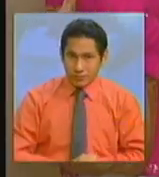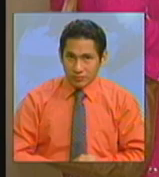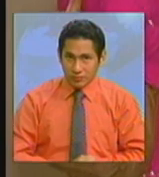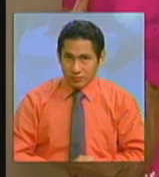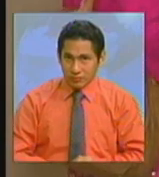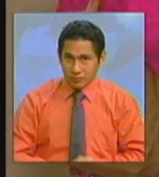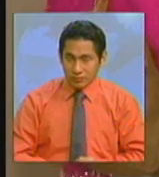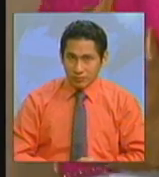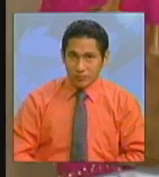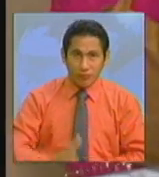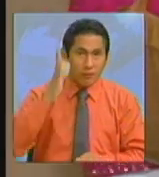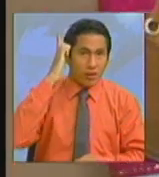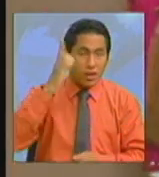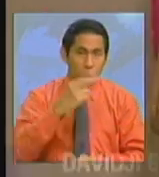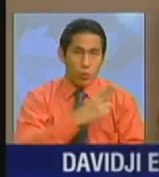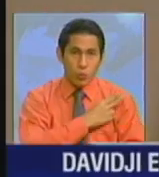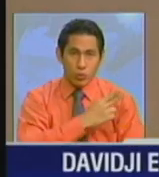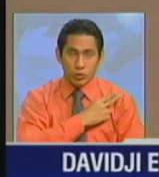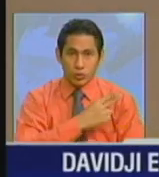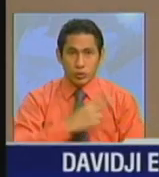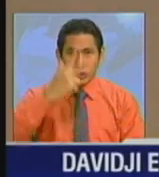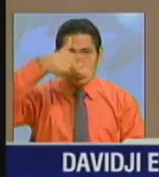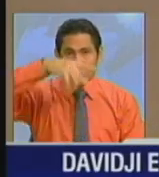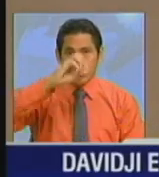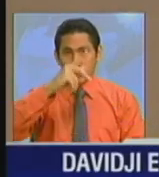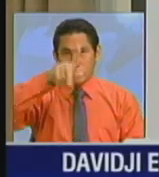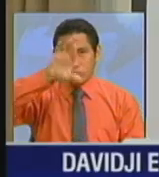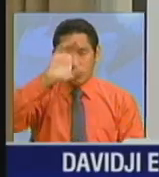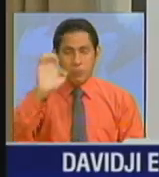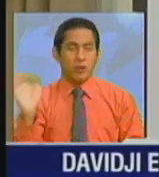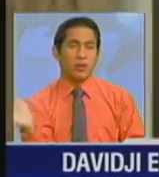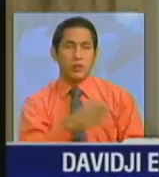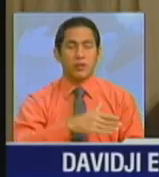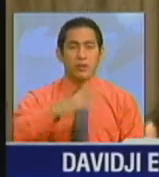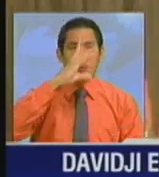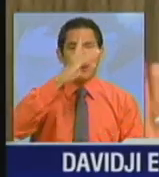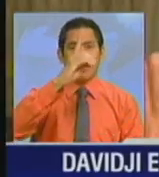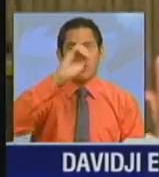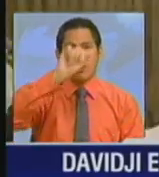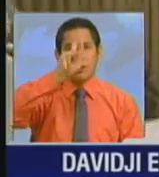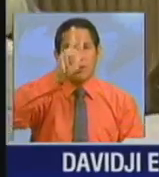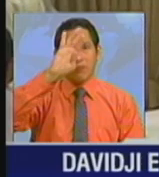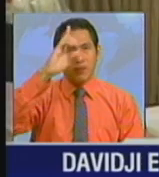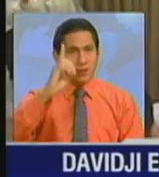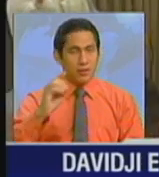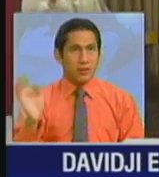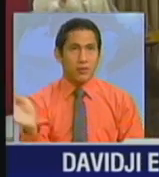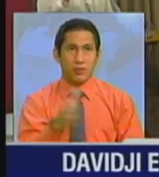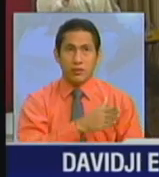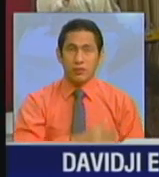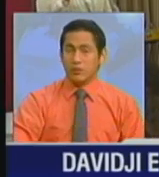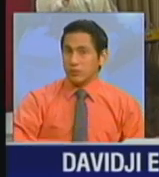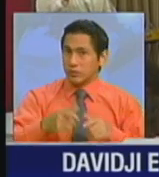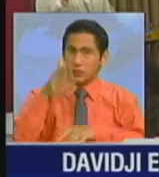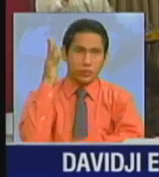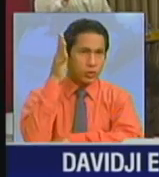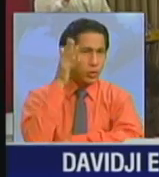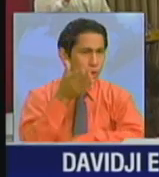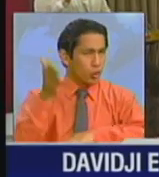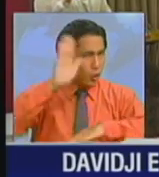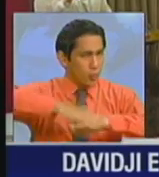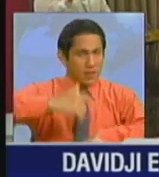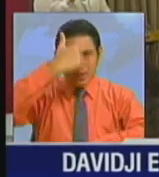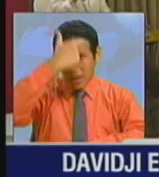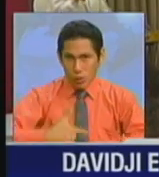El líder educador de la Universidad Chopra, David Gee, está de visita por nuestro país y ofreció una conferencia sobre